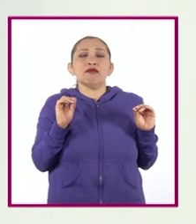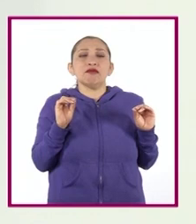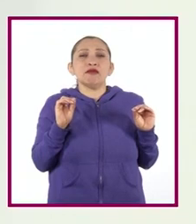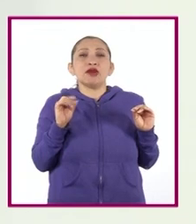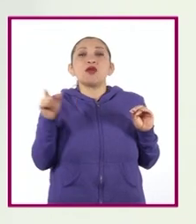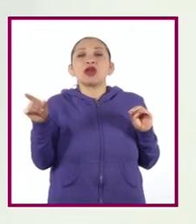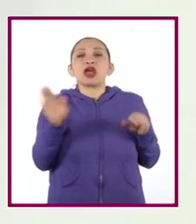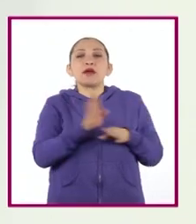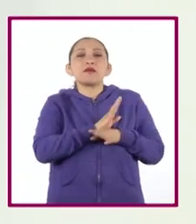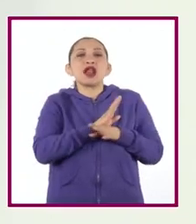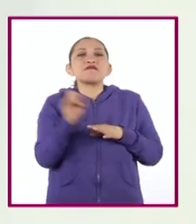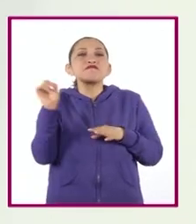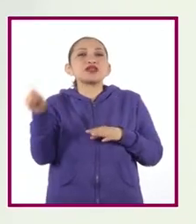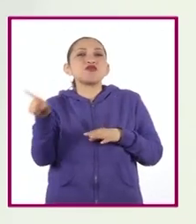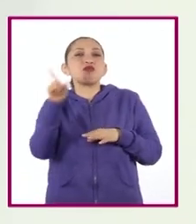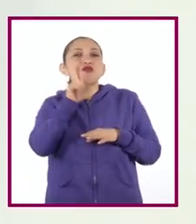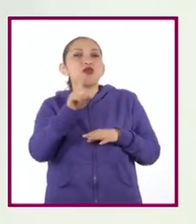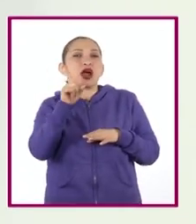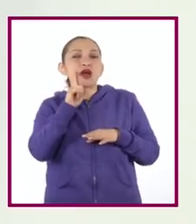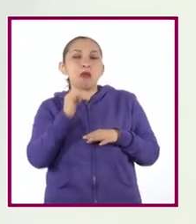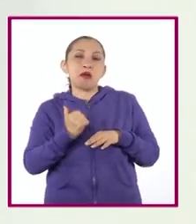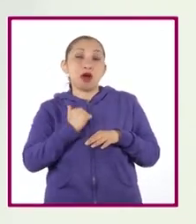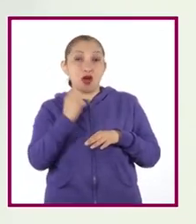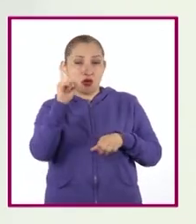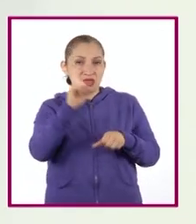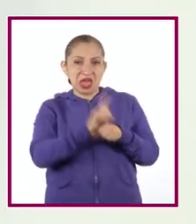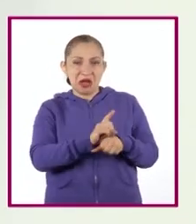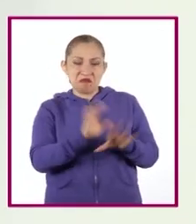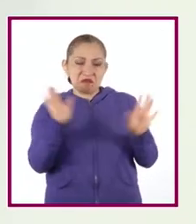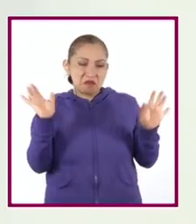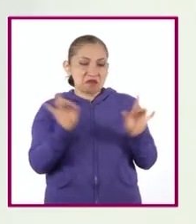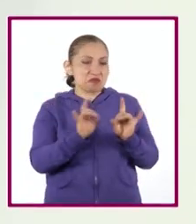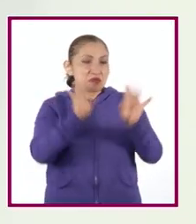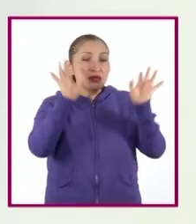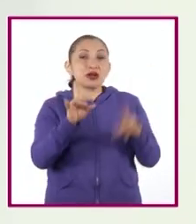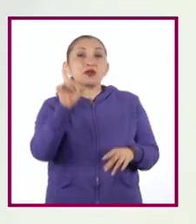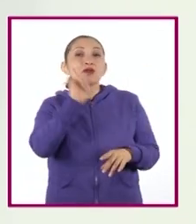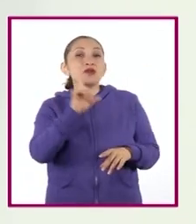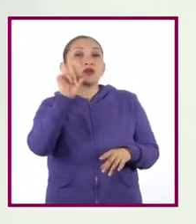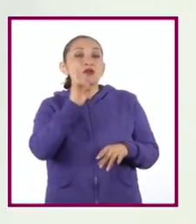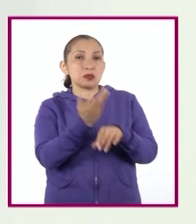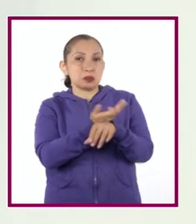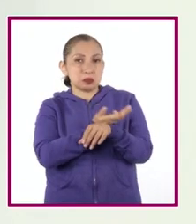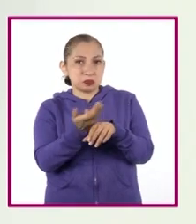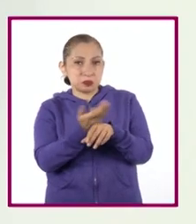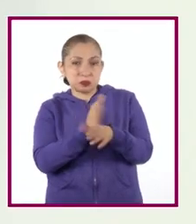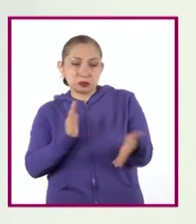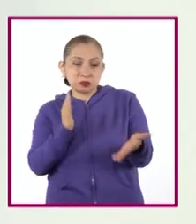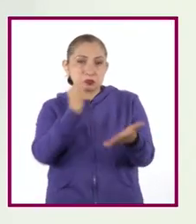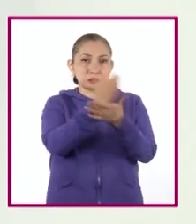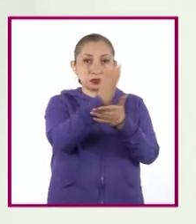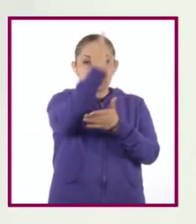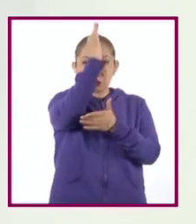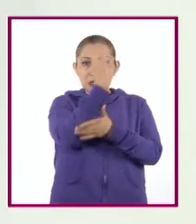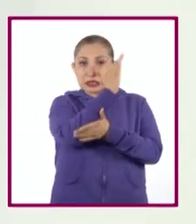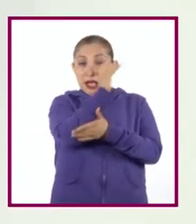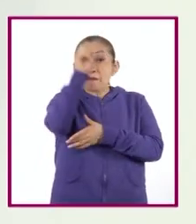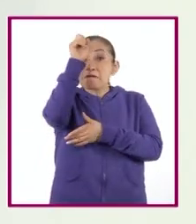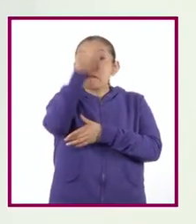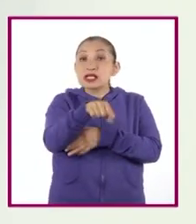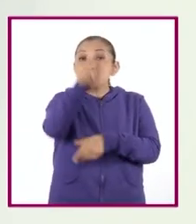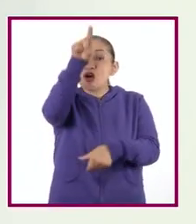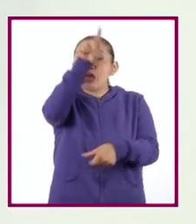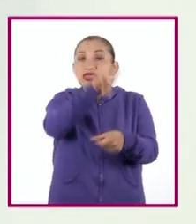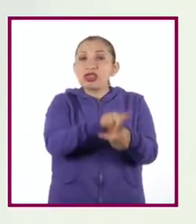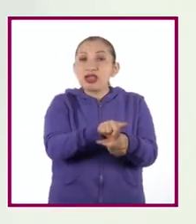algún beneficio de la mulata. Un día cualquiera, la mulata fue a misa el mismo día